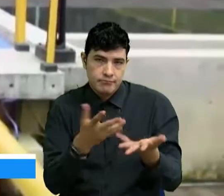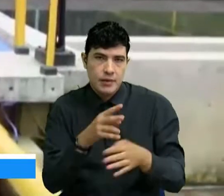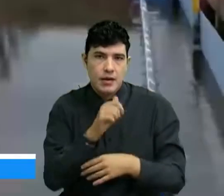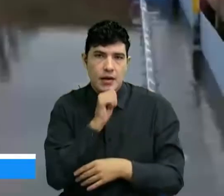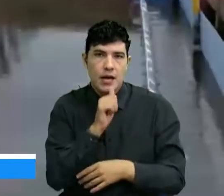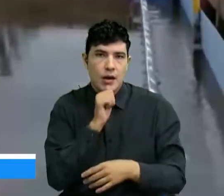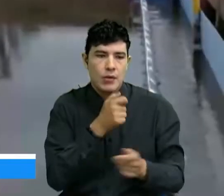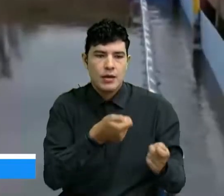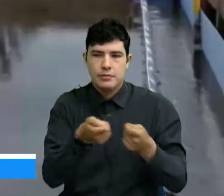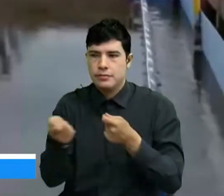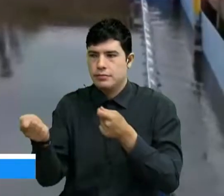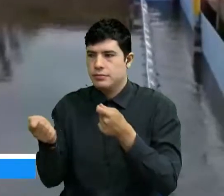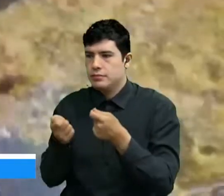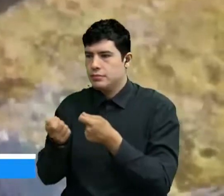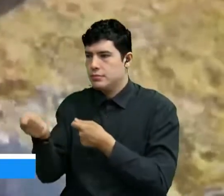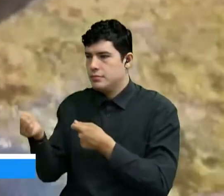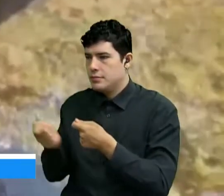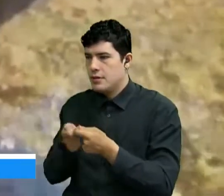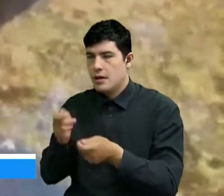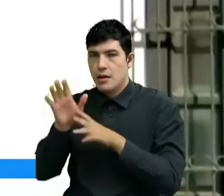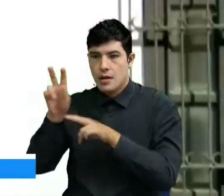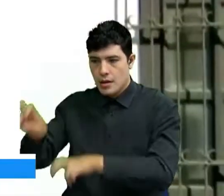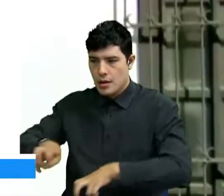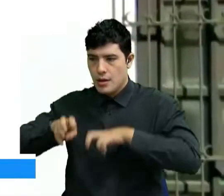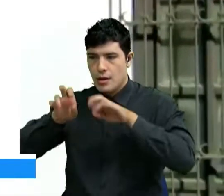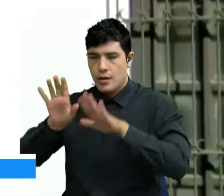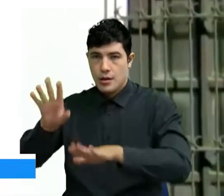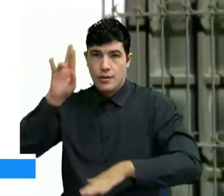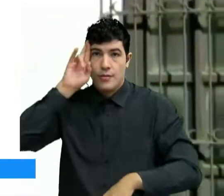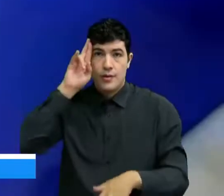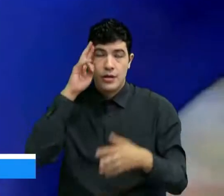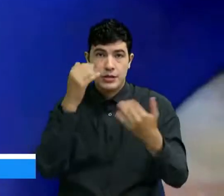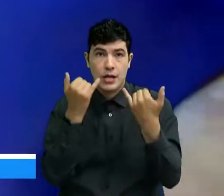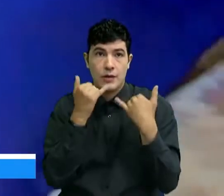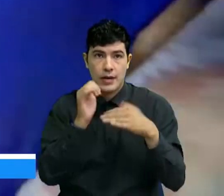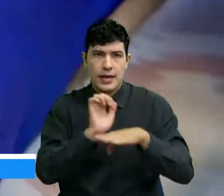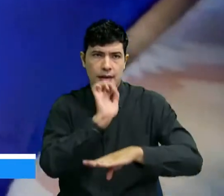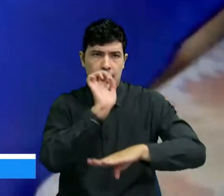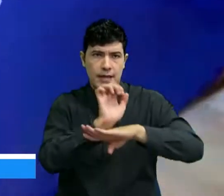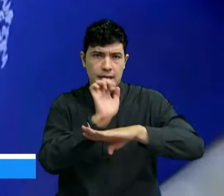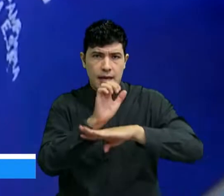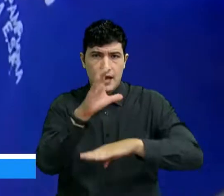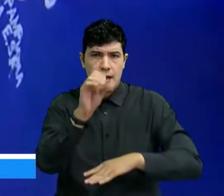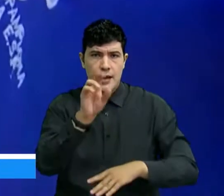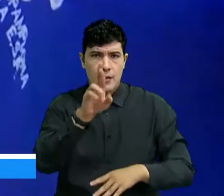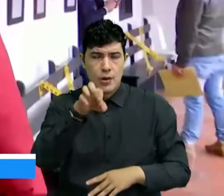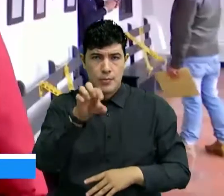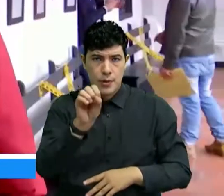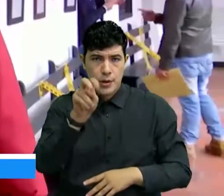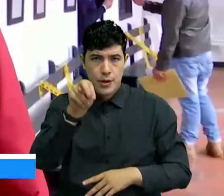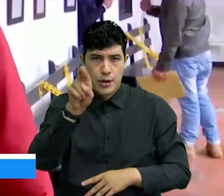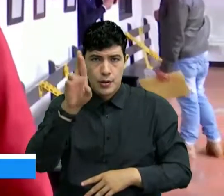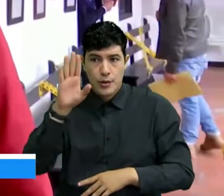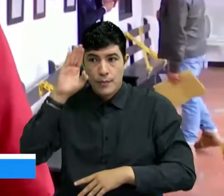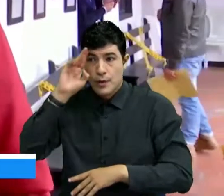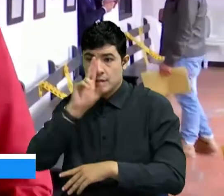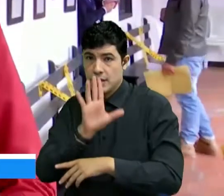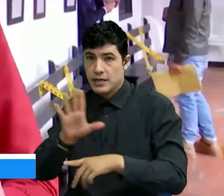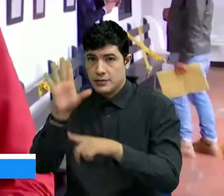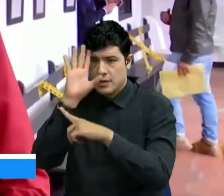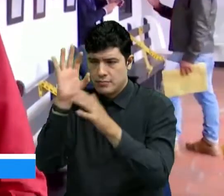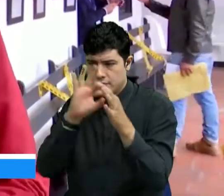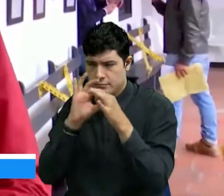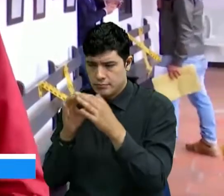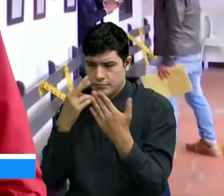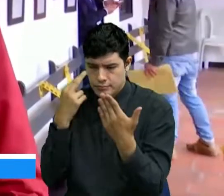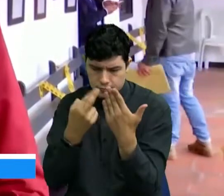agua para regar cultivos. Ya se está trabajando con Corponor, conjuntamente con Corponor y con la Policía Ambiental, no solamente para